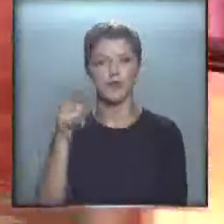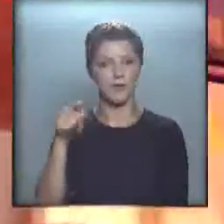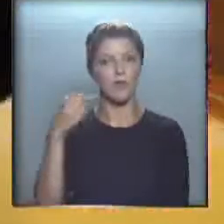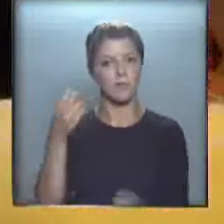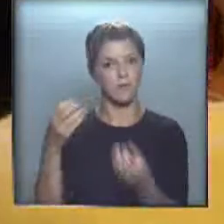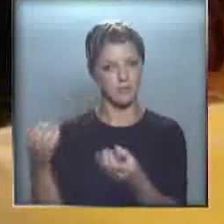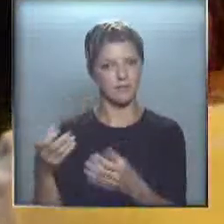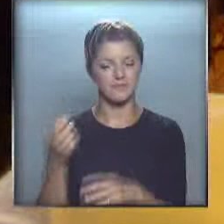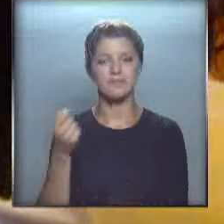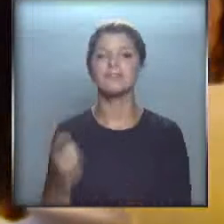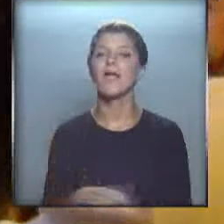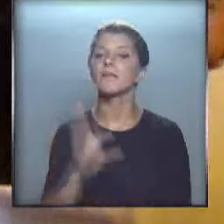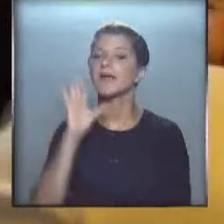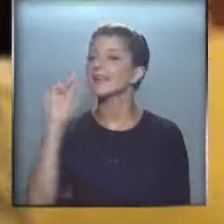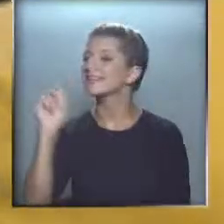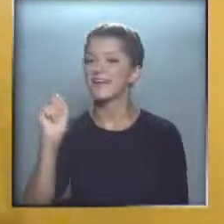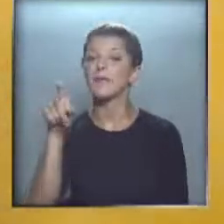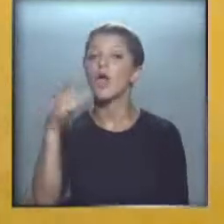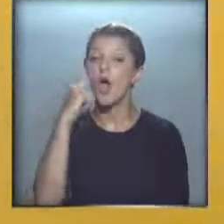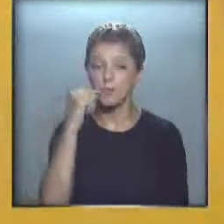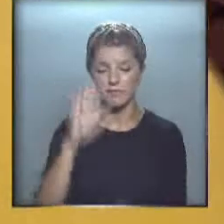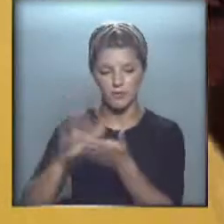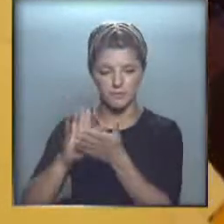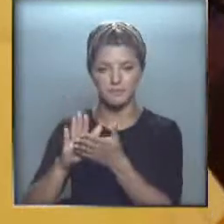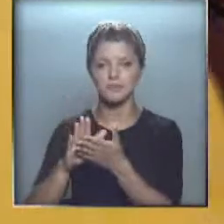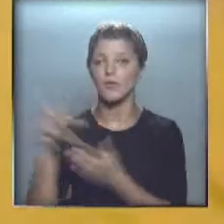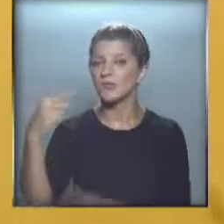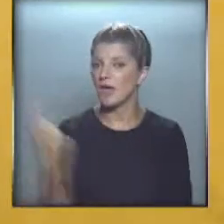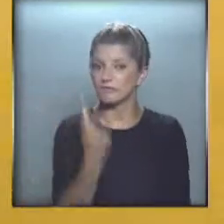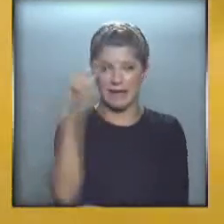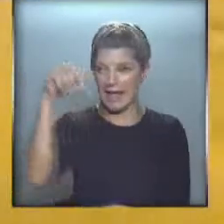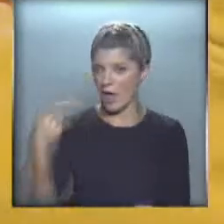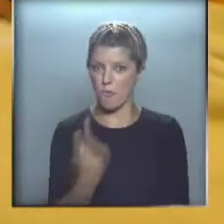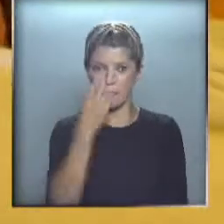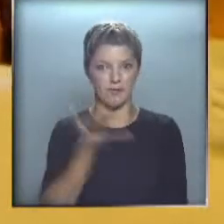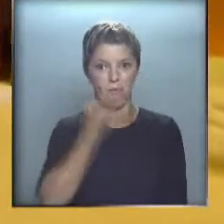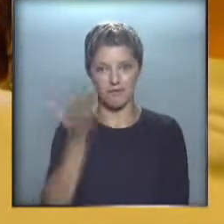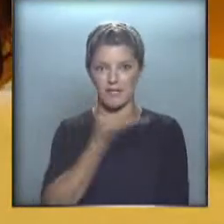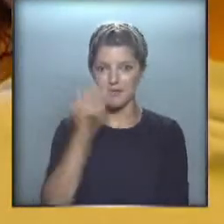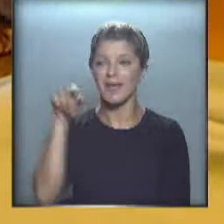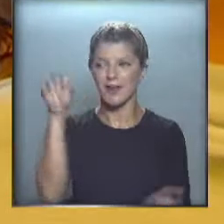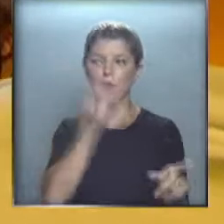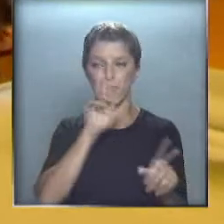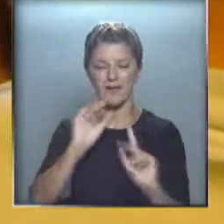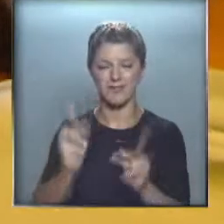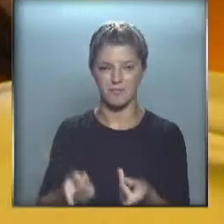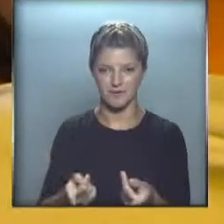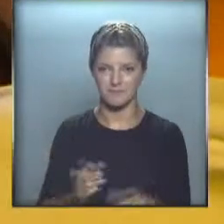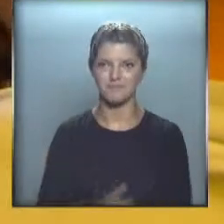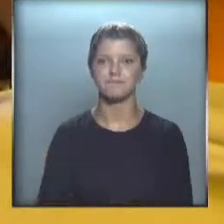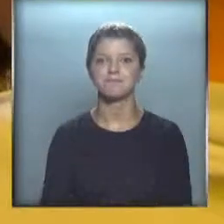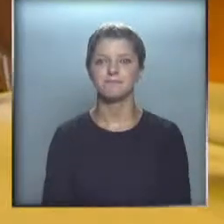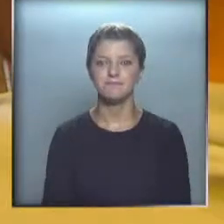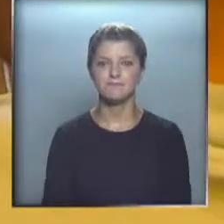es, y me hablan un poquito. A ver, ¿quién tiene acá? Caballero, otra vez. Usted es el único activo en esta tribuna, me parece, y la señorita Abril. ¿Qué no suelta el micrófono? A